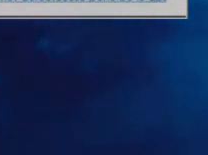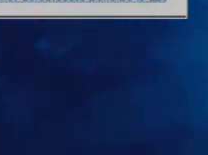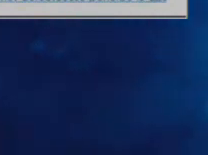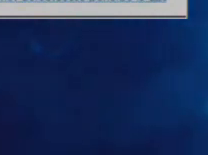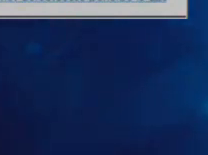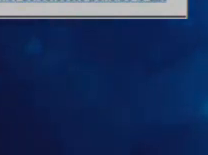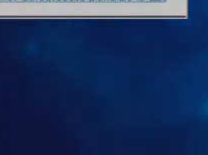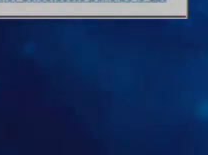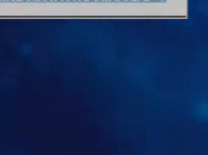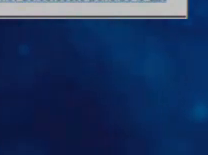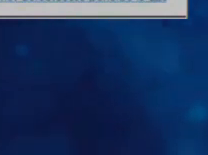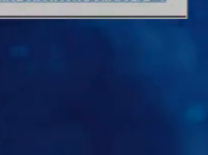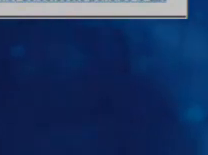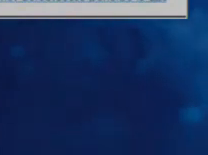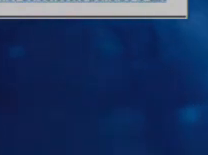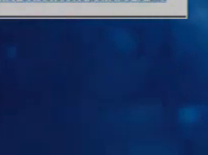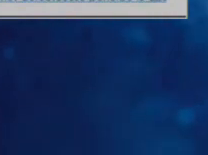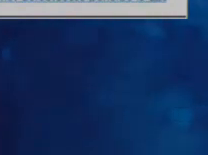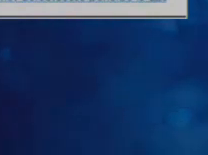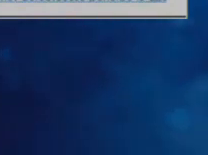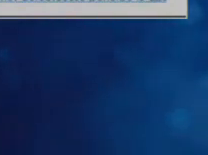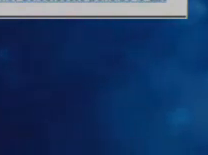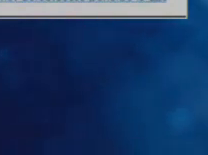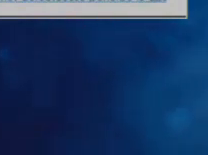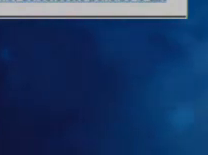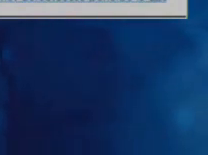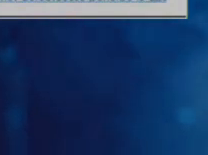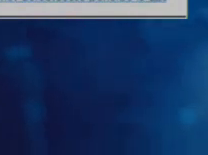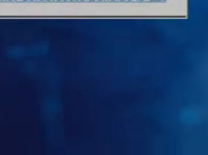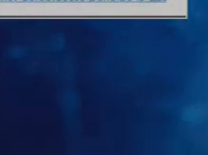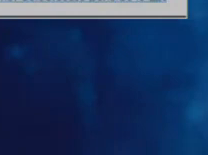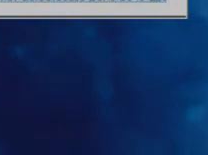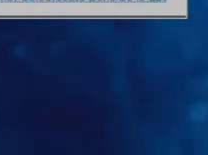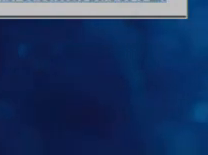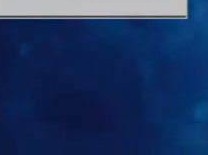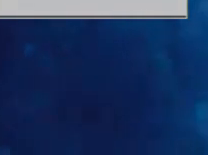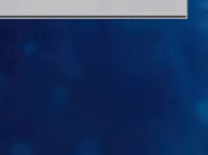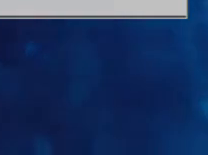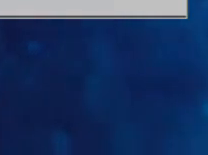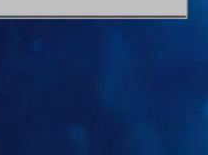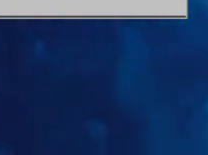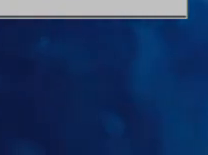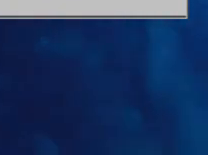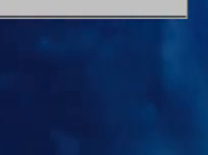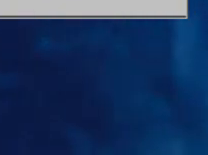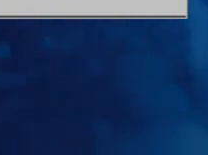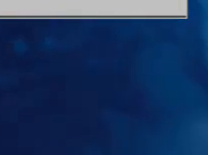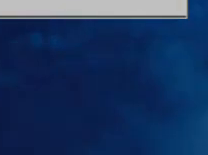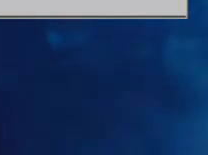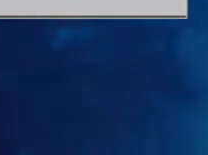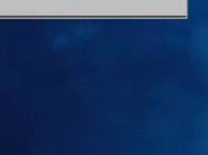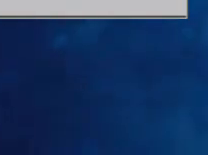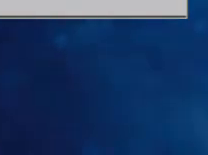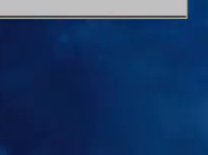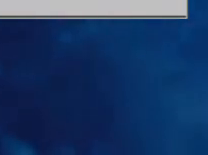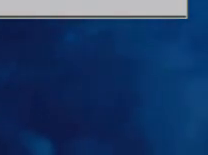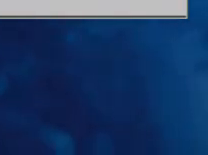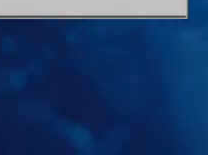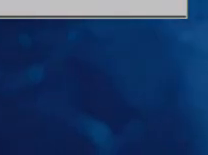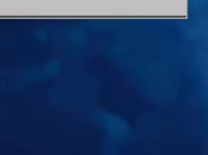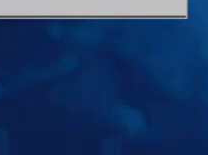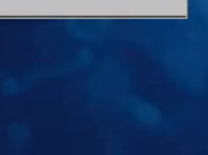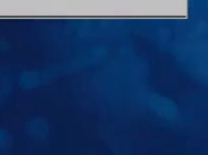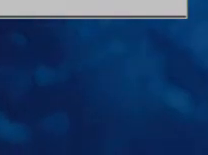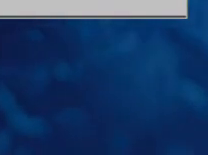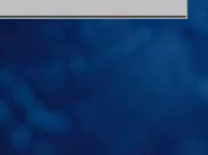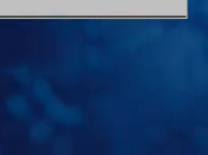complicando incluso el acceso a Internet por emisiones espurias.